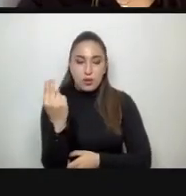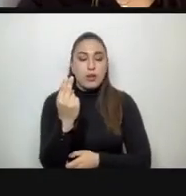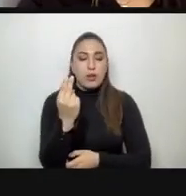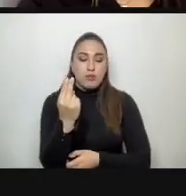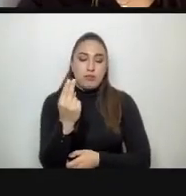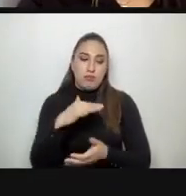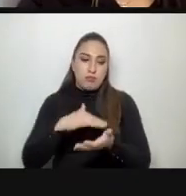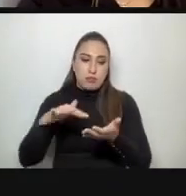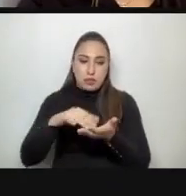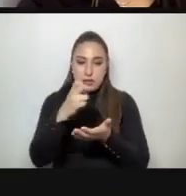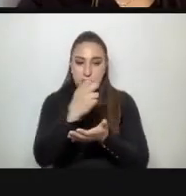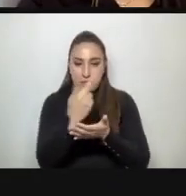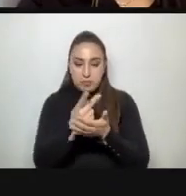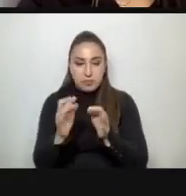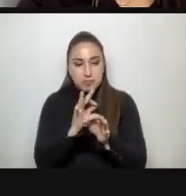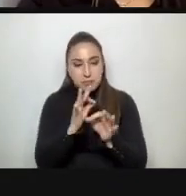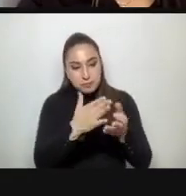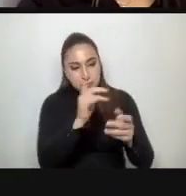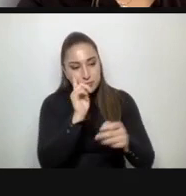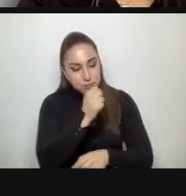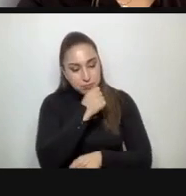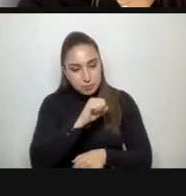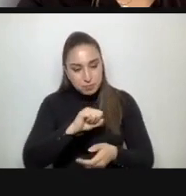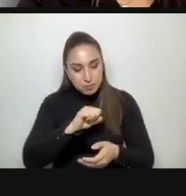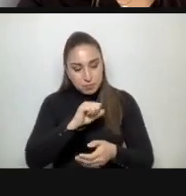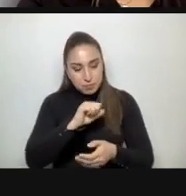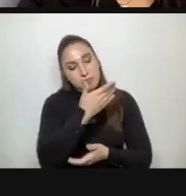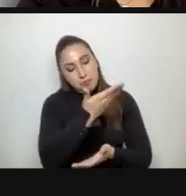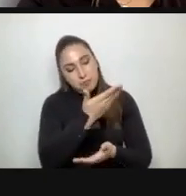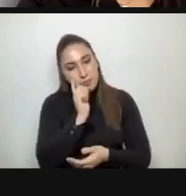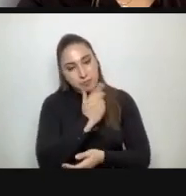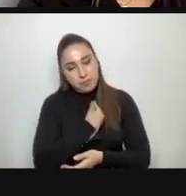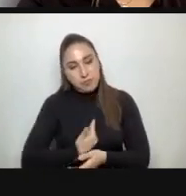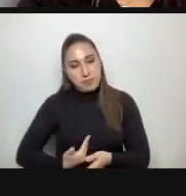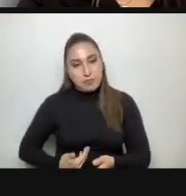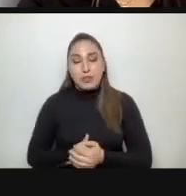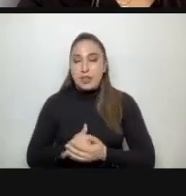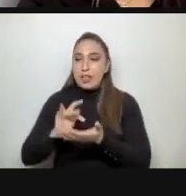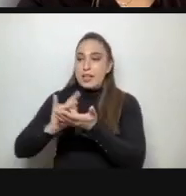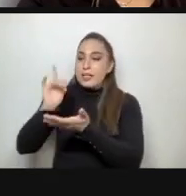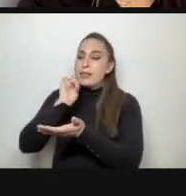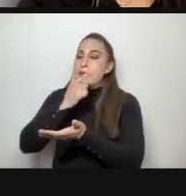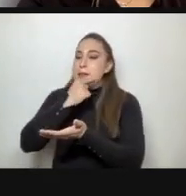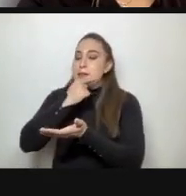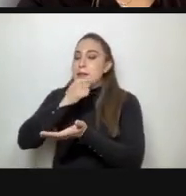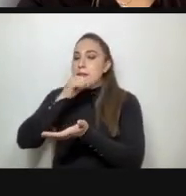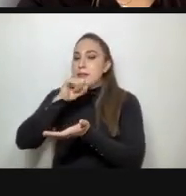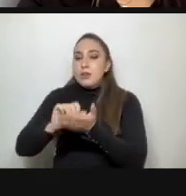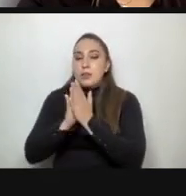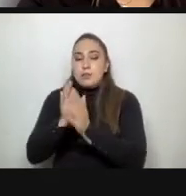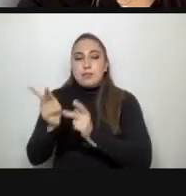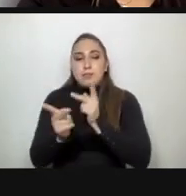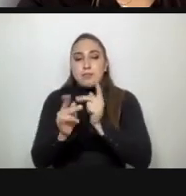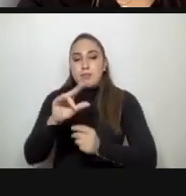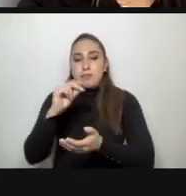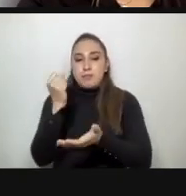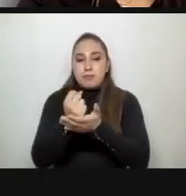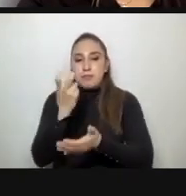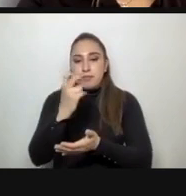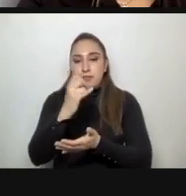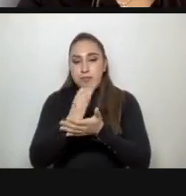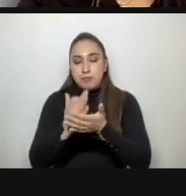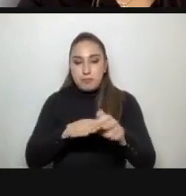diputado. Gracias, diputado. Le solicito someta en votación nominal si es de aprobarse el informe.